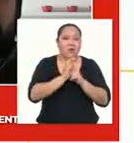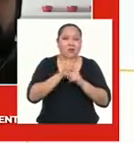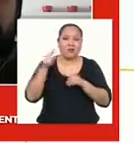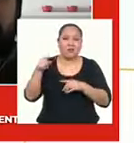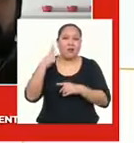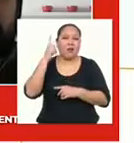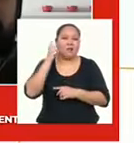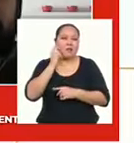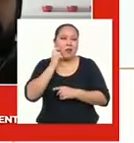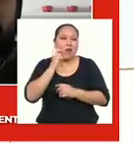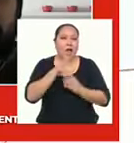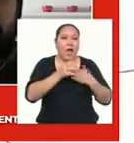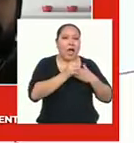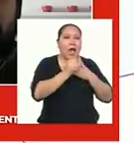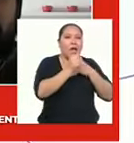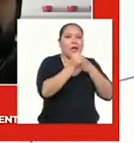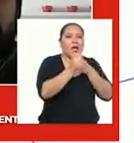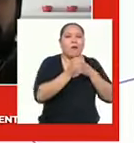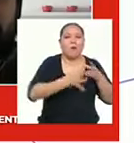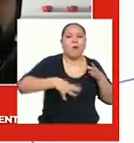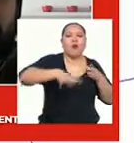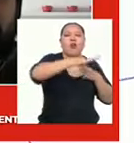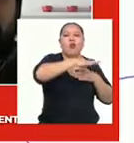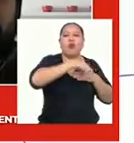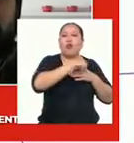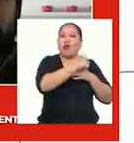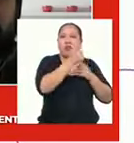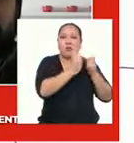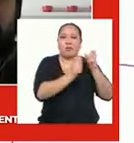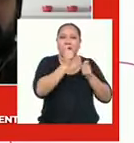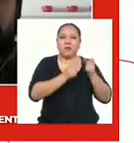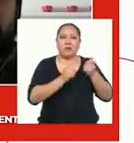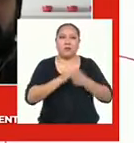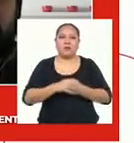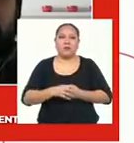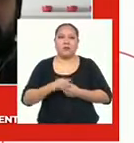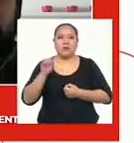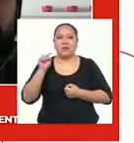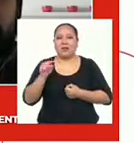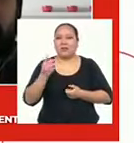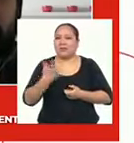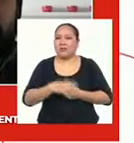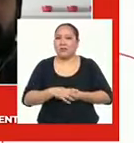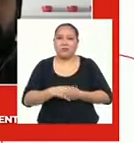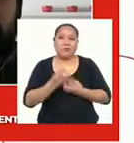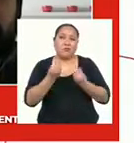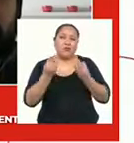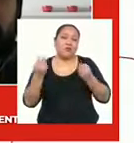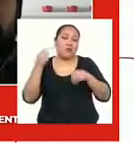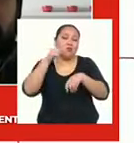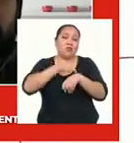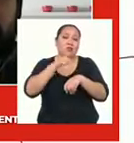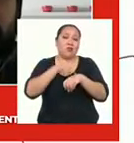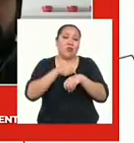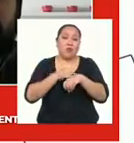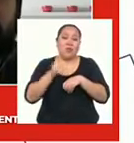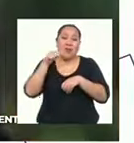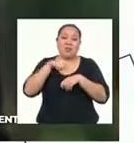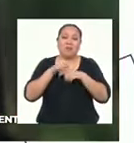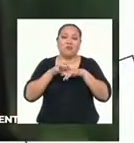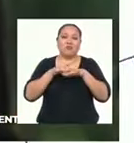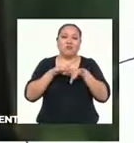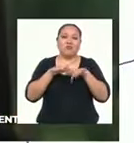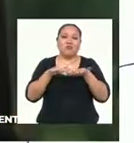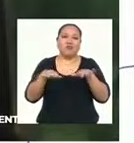dejamos llevar por las demás personas y es algo que por mucho tiempo se ha ido influenciando.